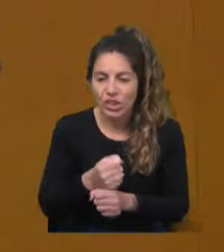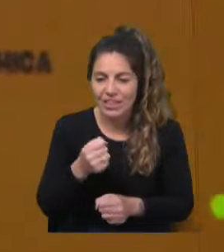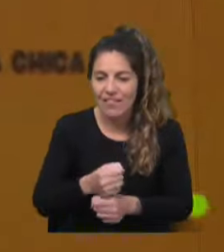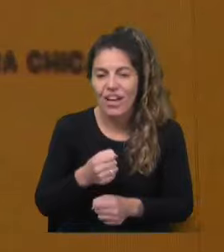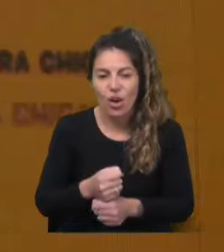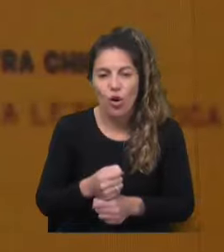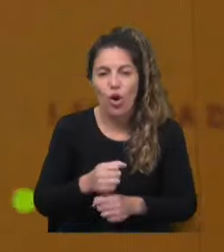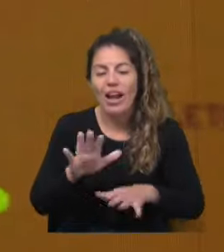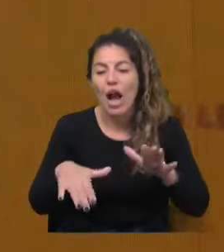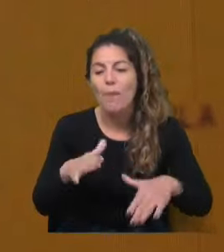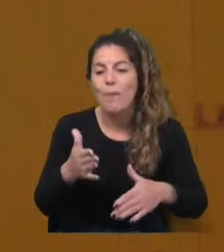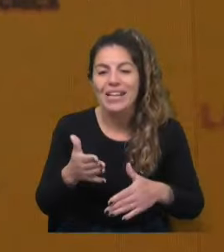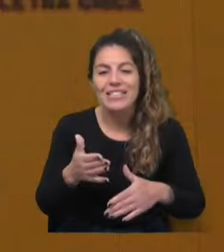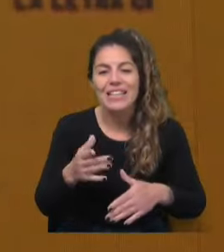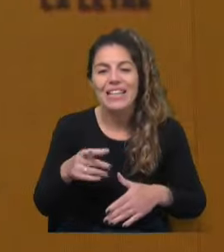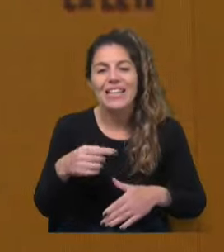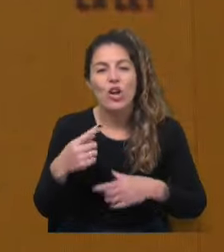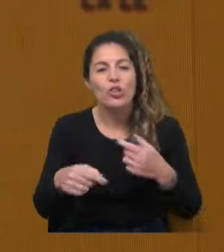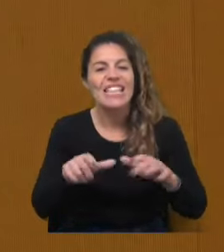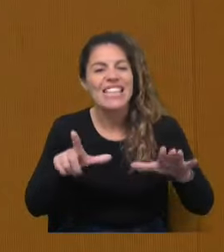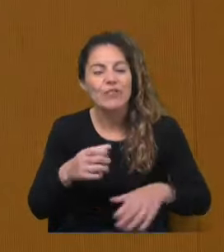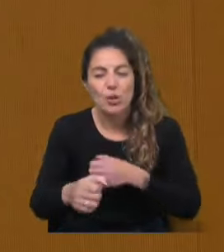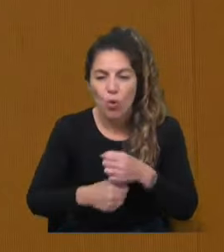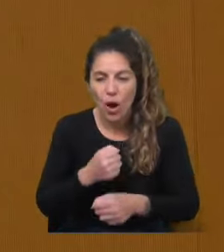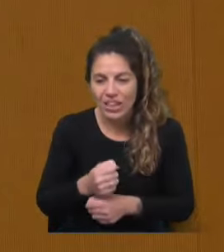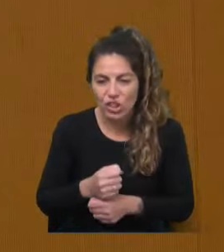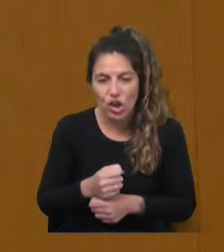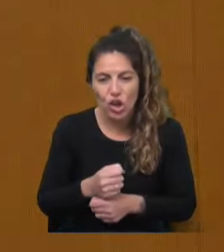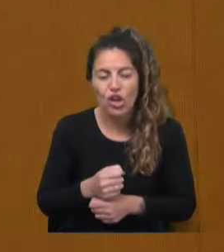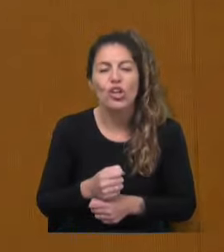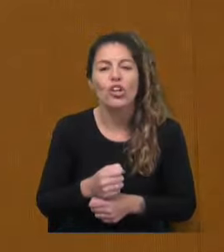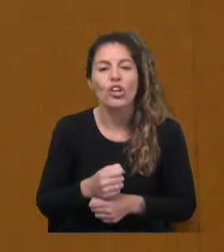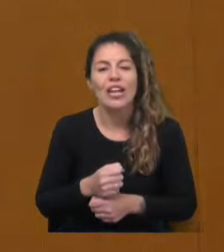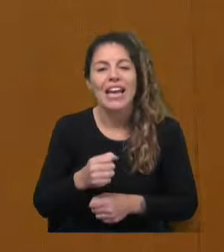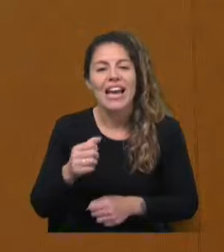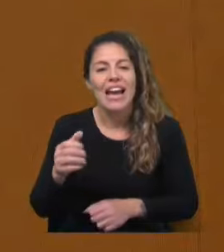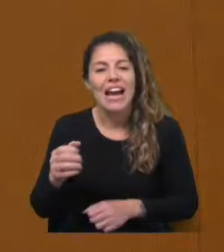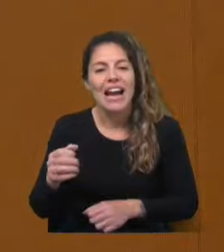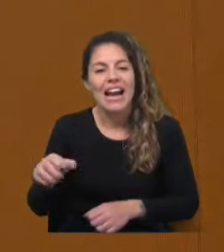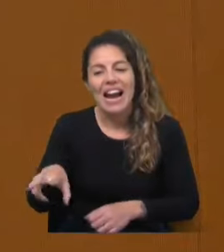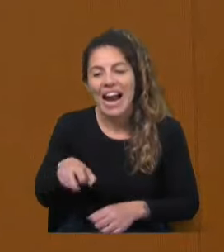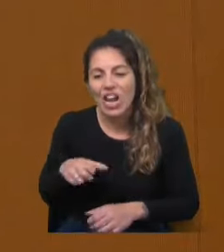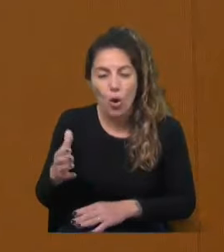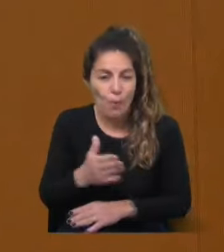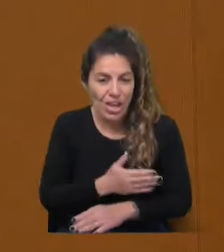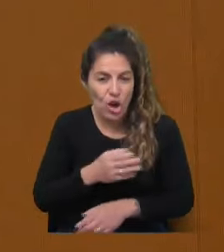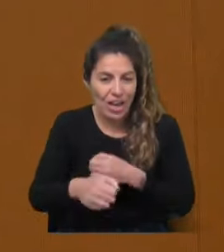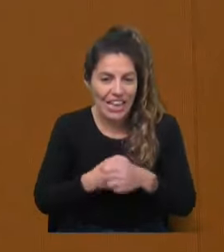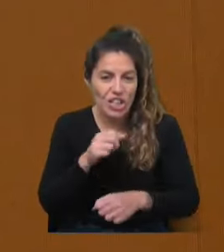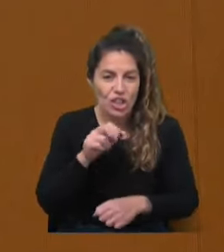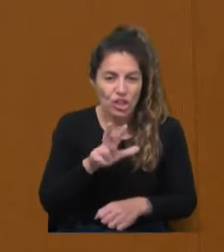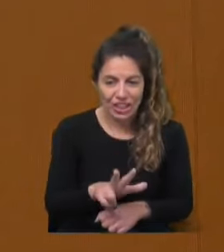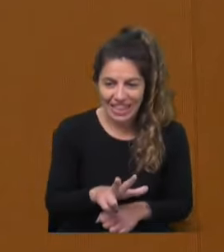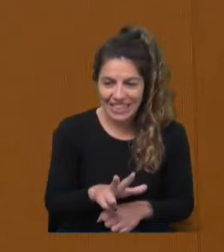profesión y capaz en el... Después sigo, en el 7º año de ejercicio de mi profesión, gano menos que en el año 3. Sin embargo, aporto más porque